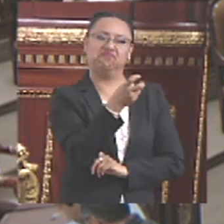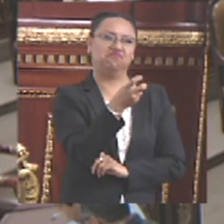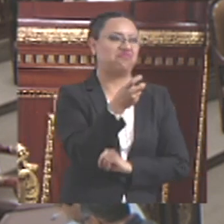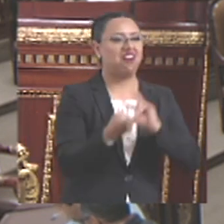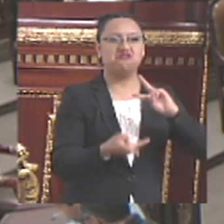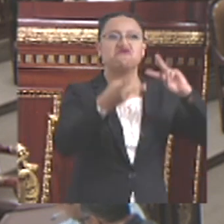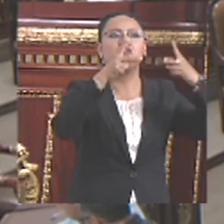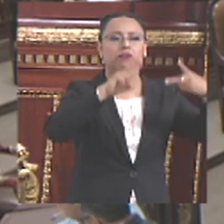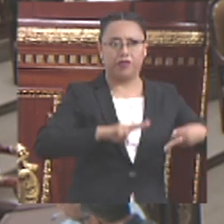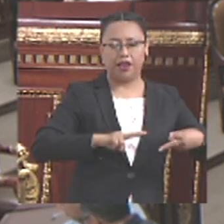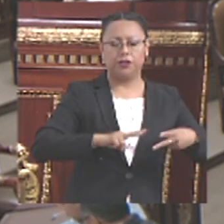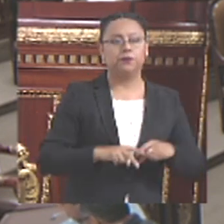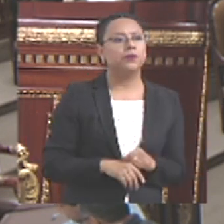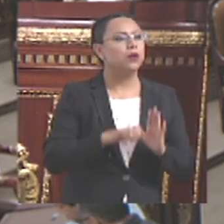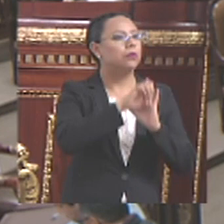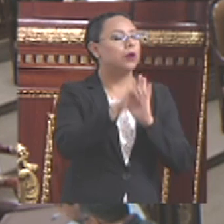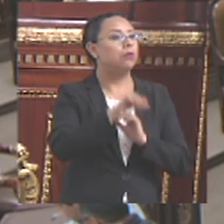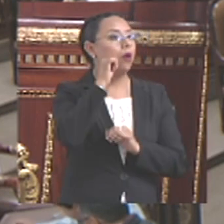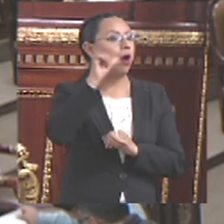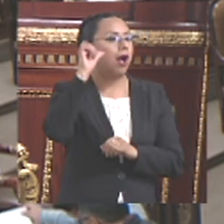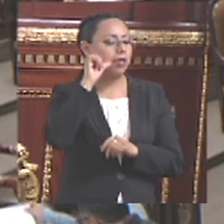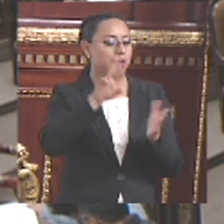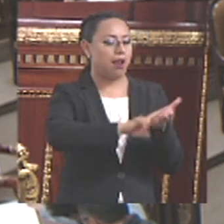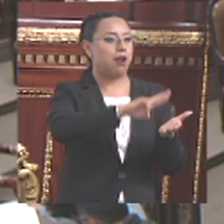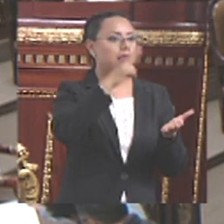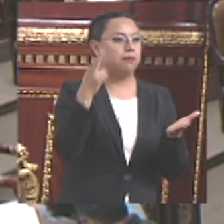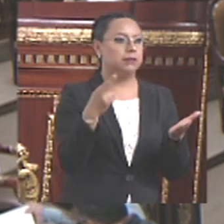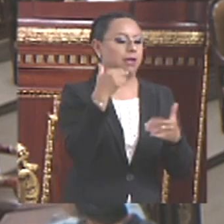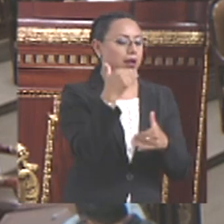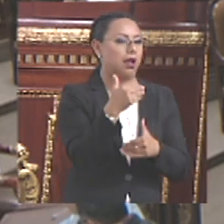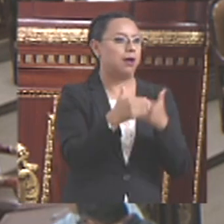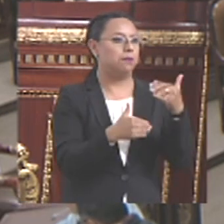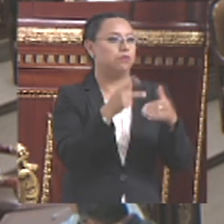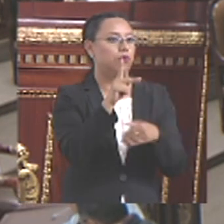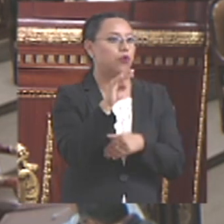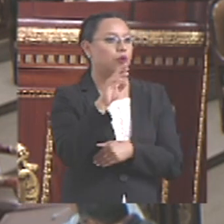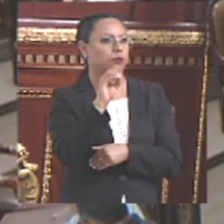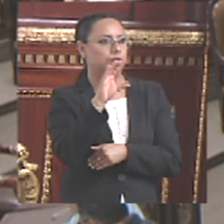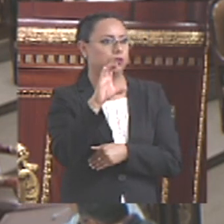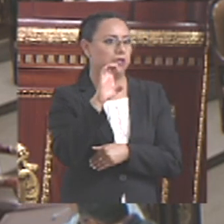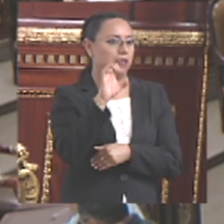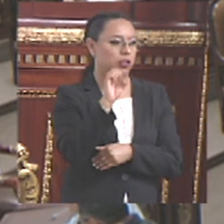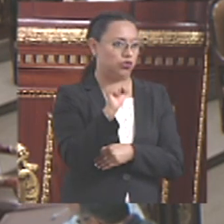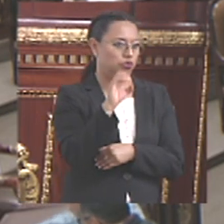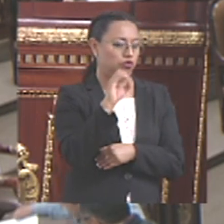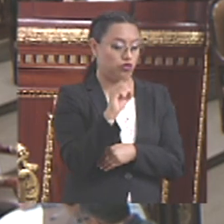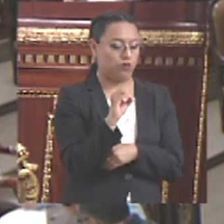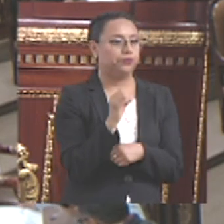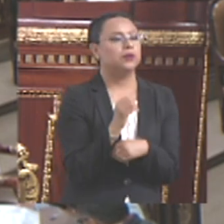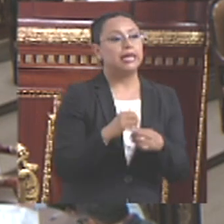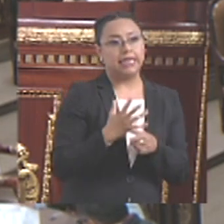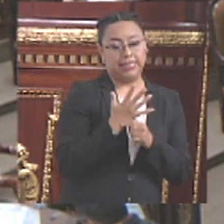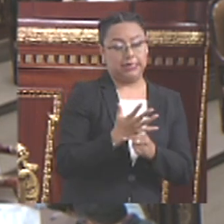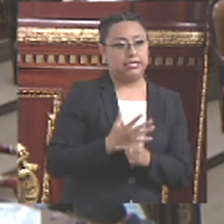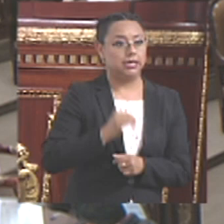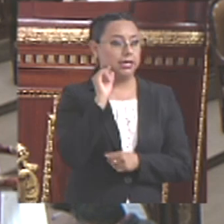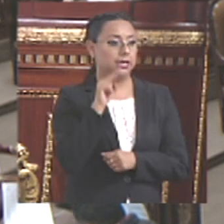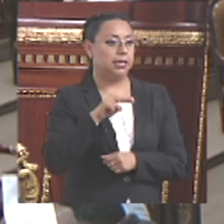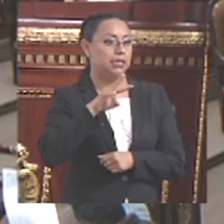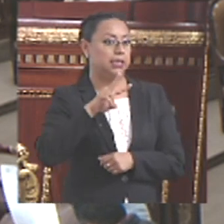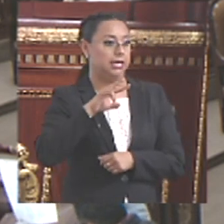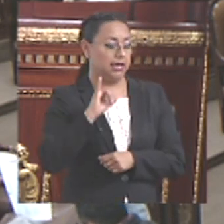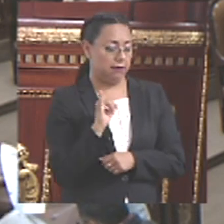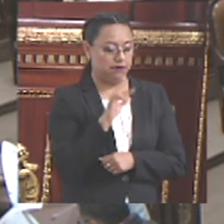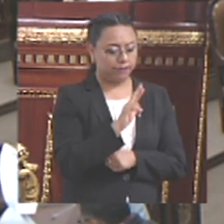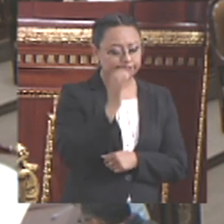día de ayer, la revista Proceso, el INVI reconoció que ofrece a personas damnificadas del